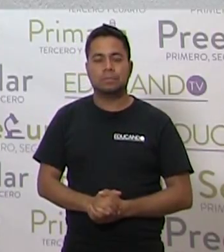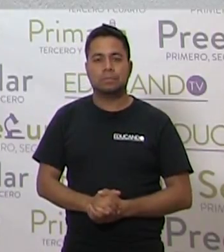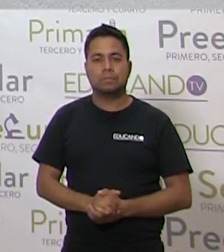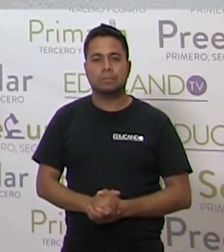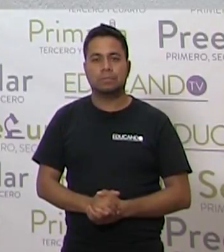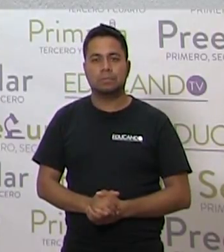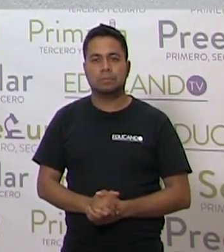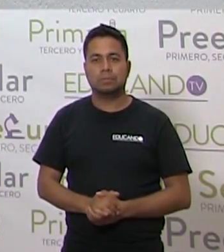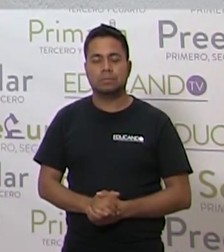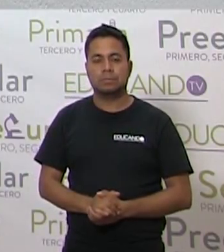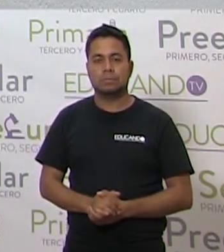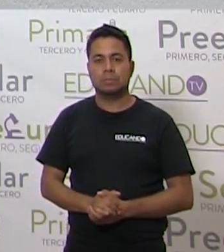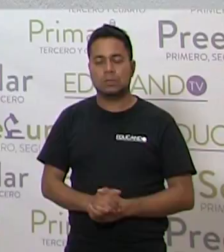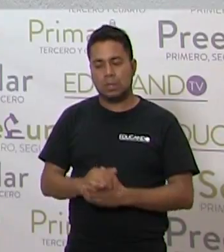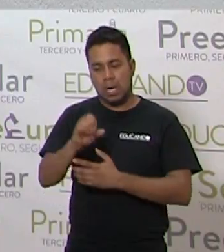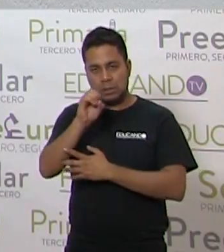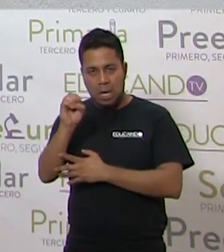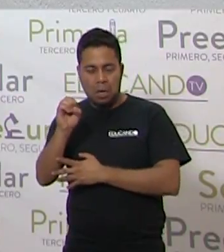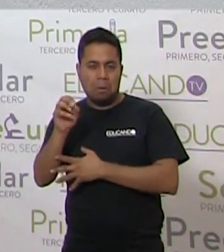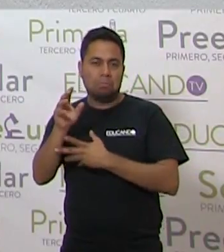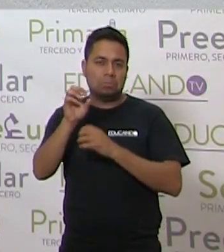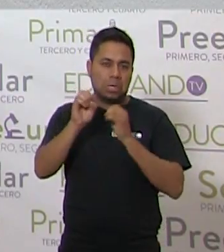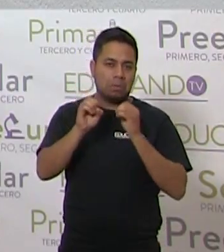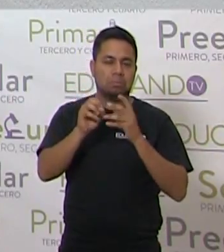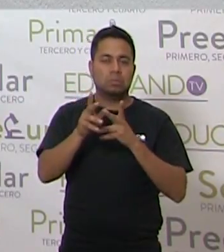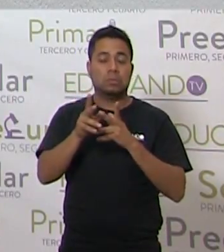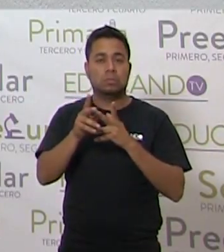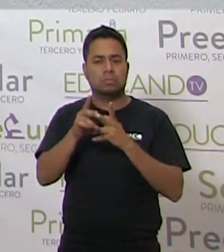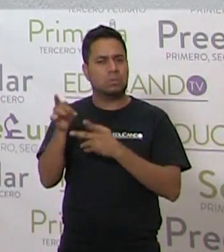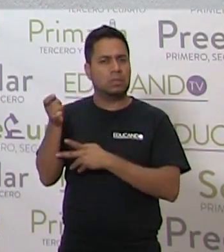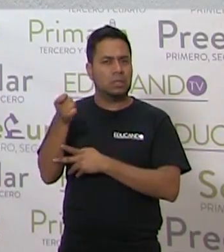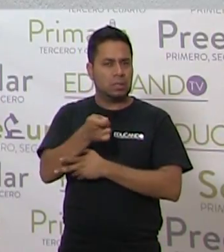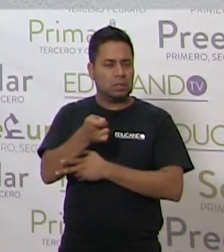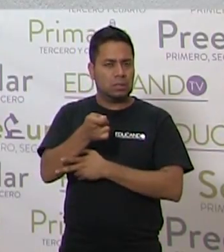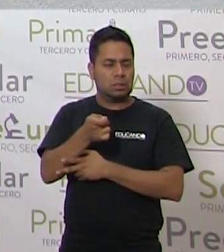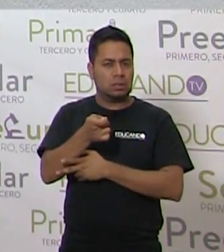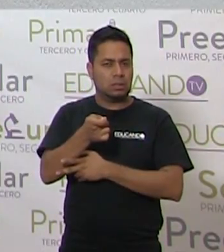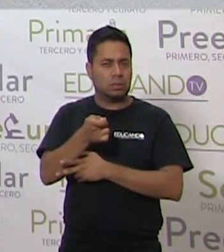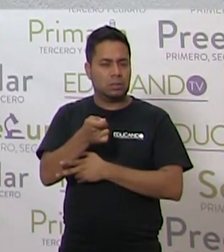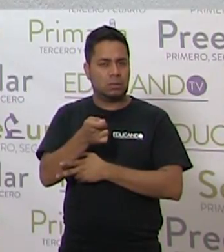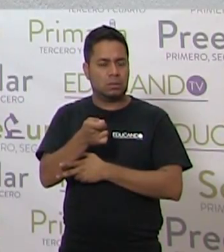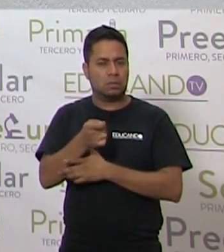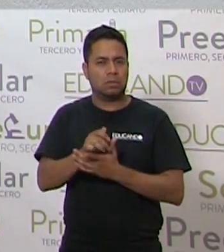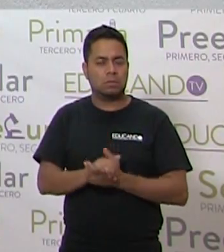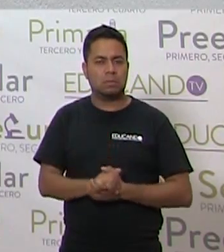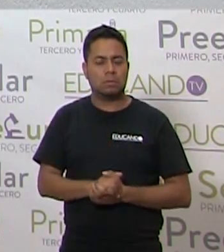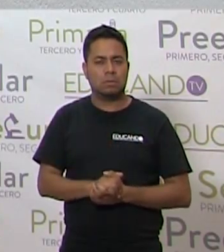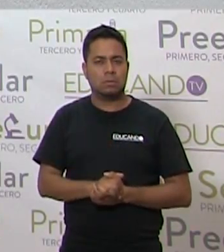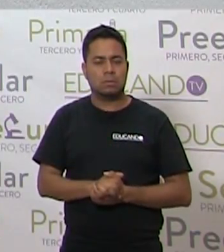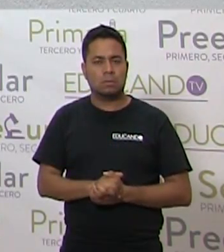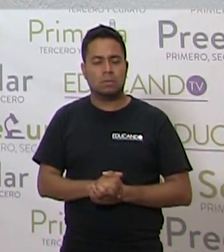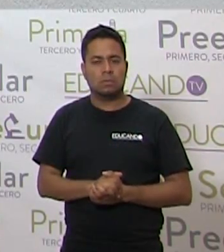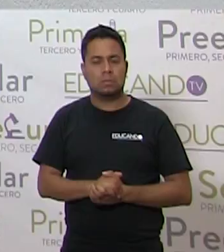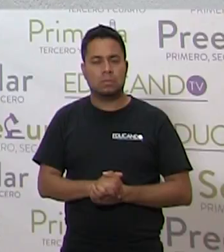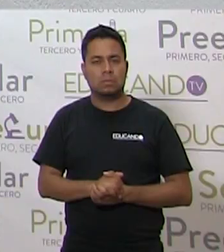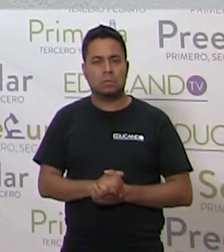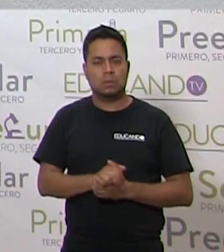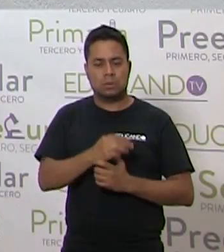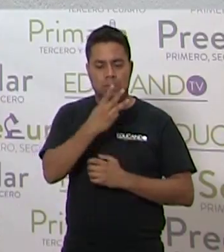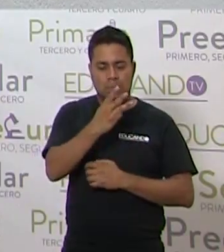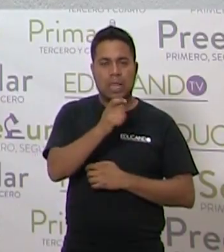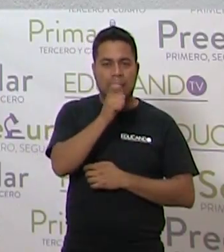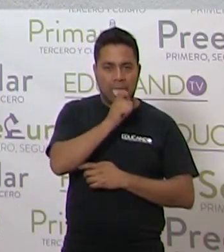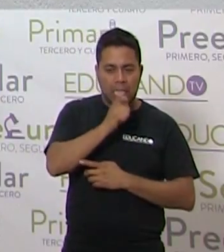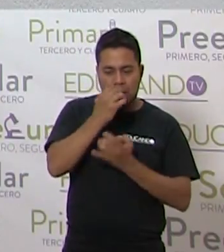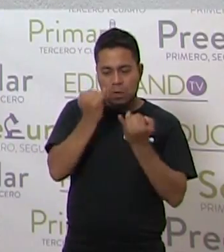300 cero significa que tres que que tres paletas es